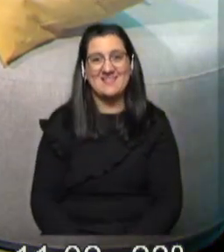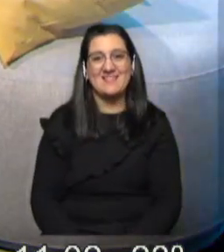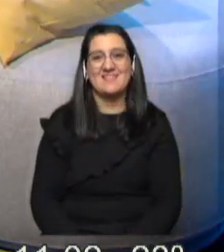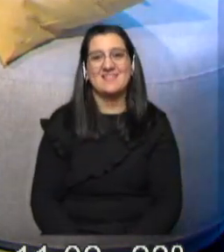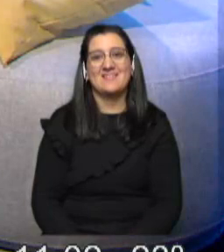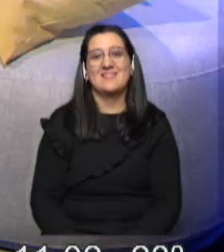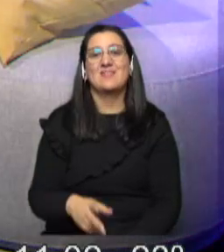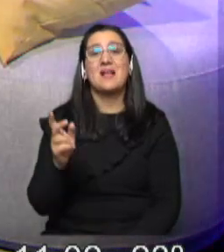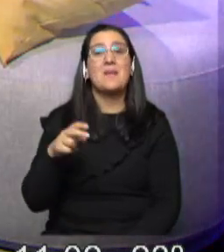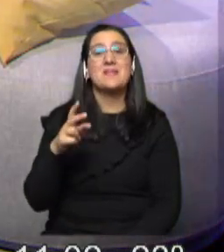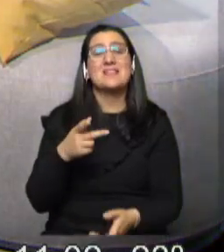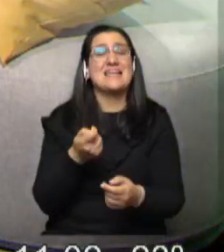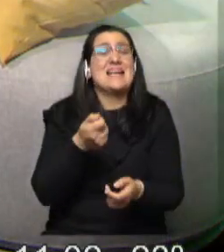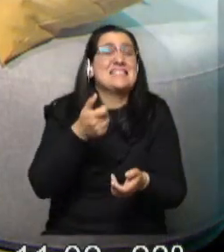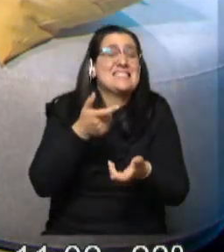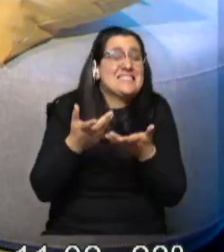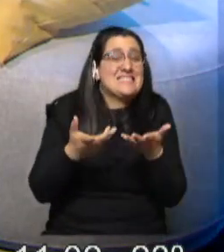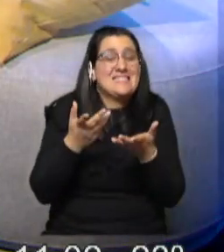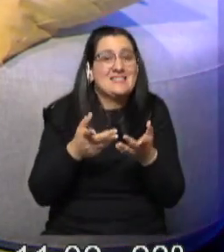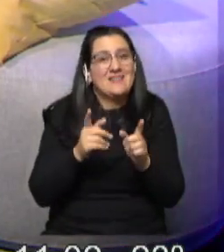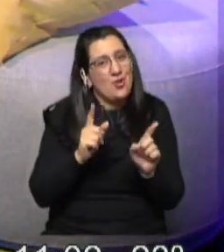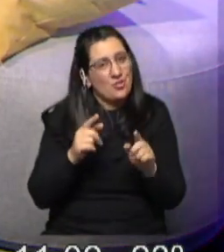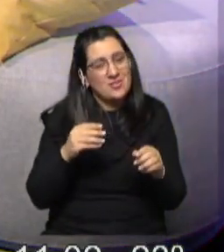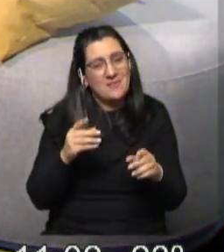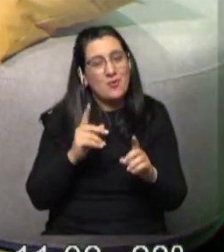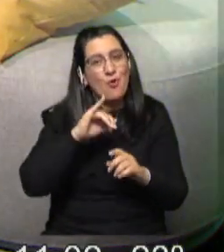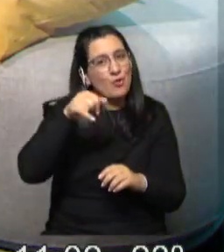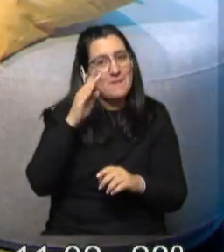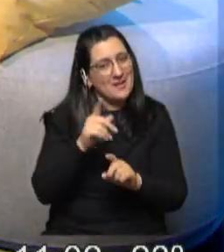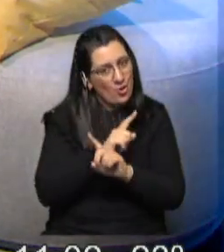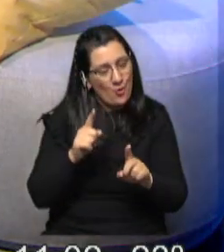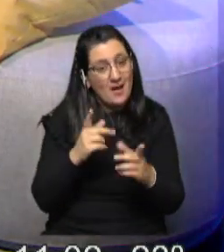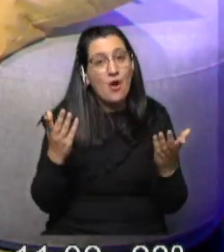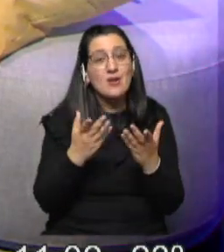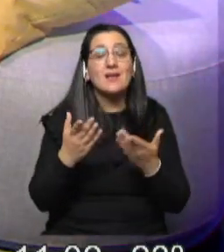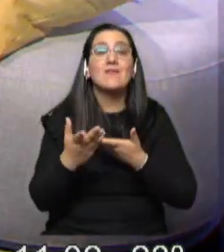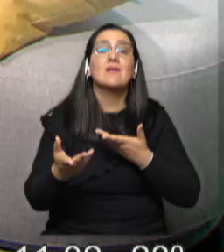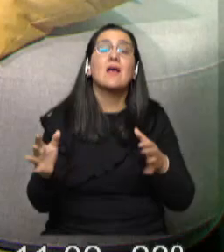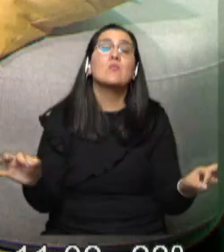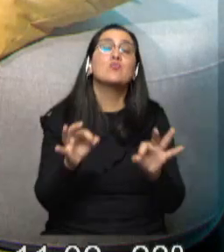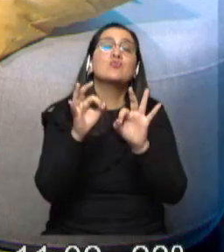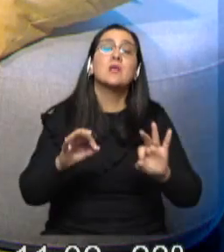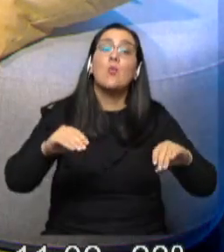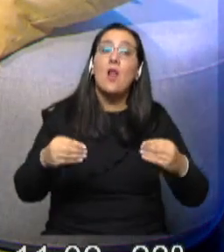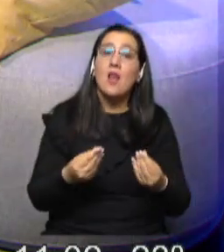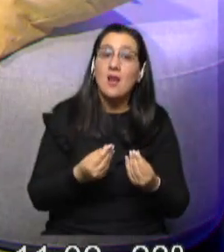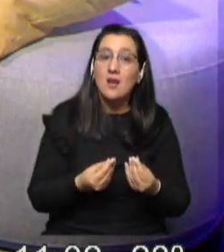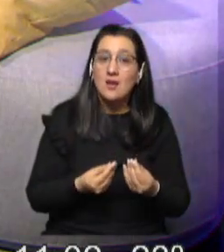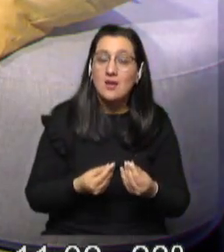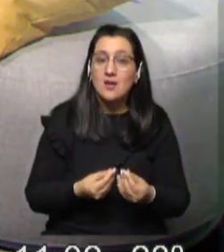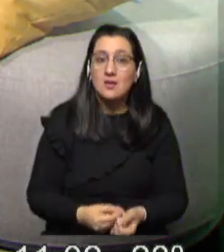Estás al borde, estás caminando por el filo de la navaja. Te metas con JP. Señores, ¿qué nos van a regalar para irnos del programa?